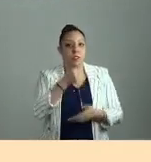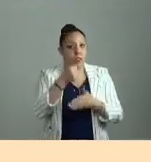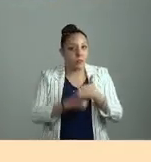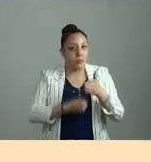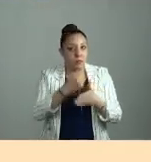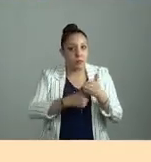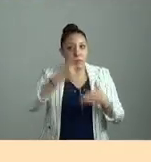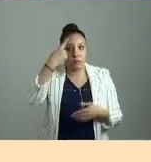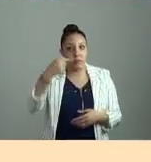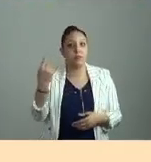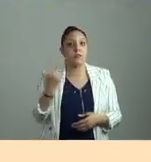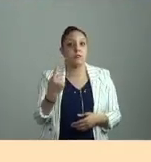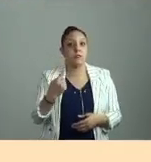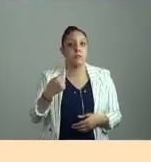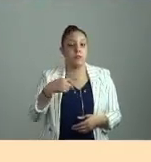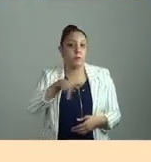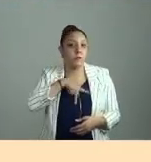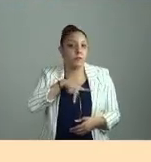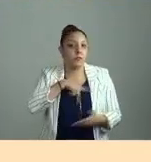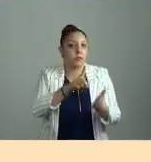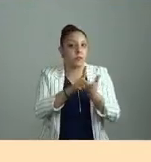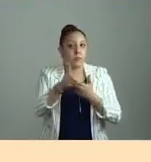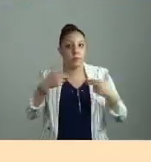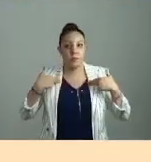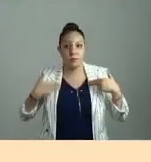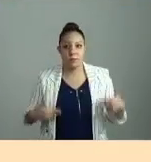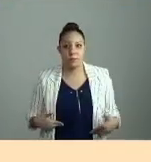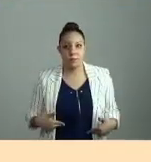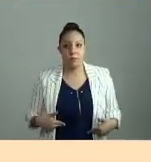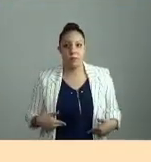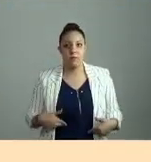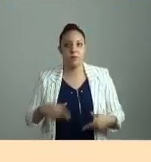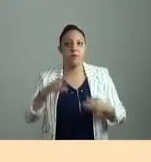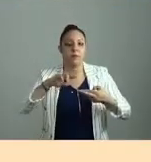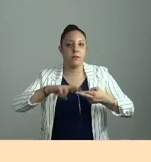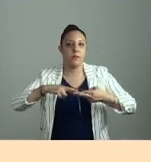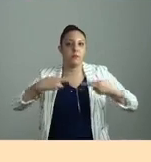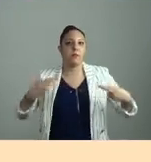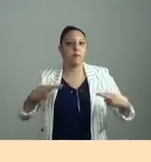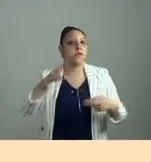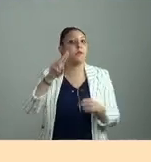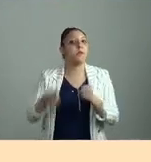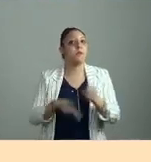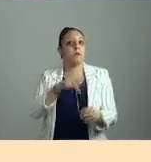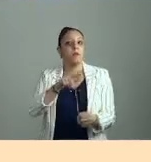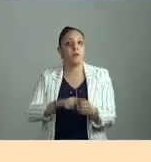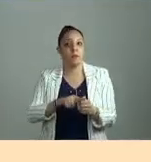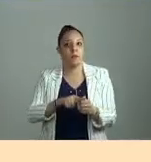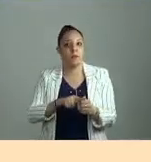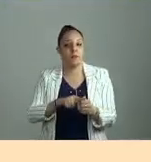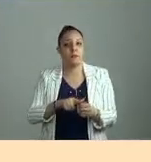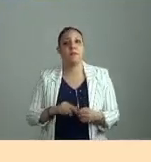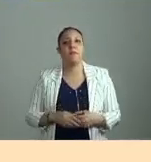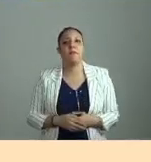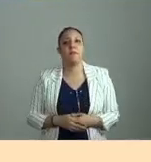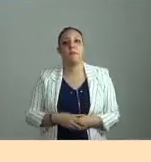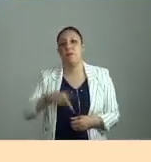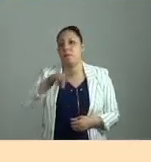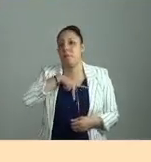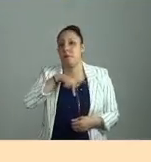humanidad recupero de nuestra relación con la naturaleza no nuestros compañeros y compañeras